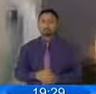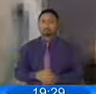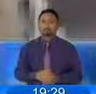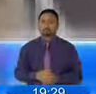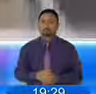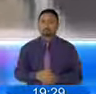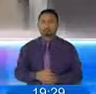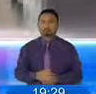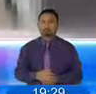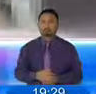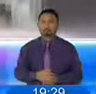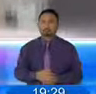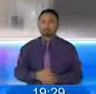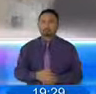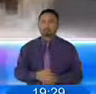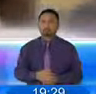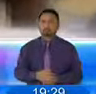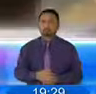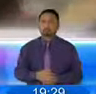quemamos?